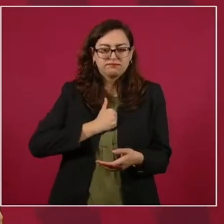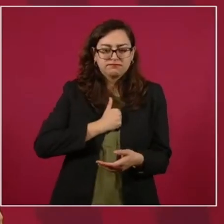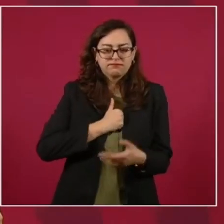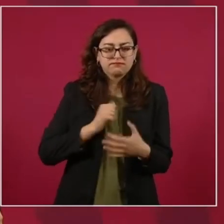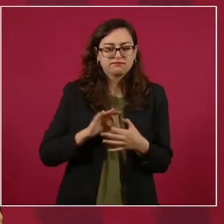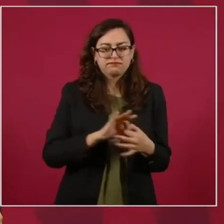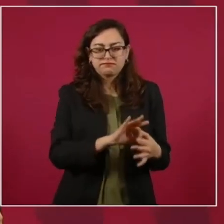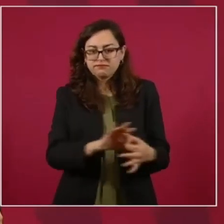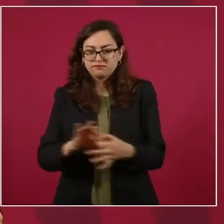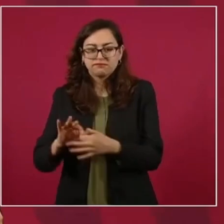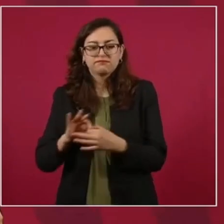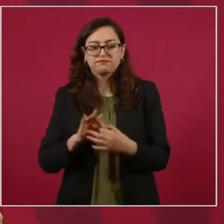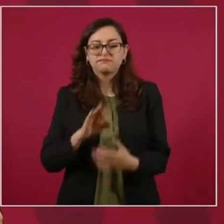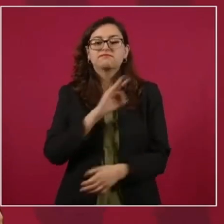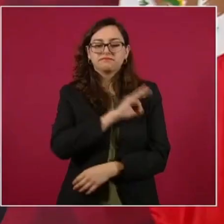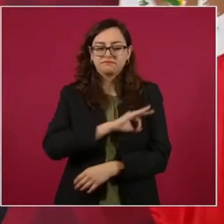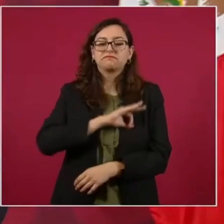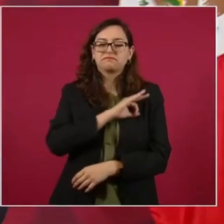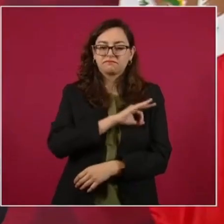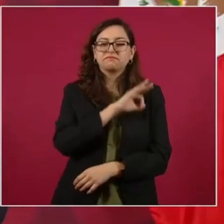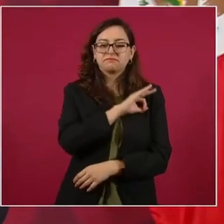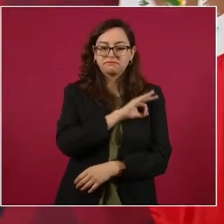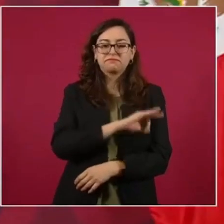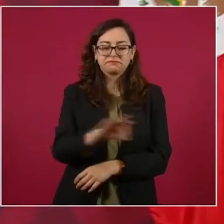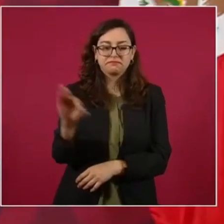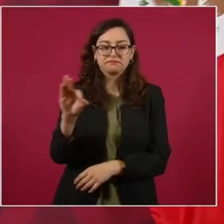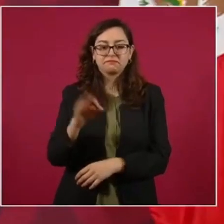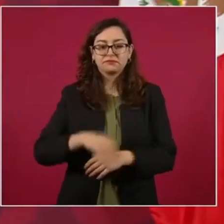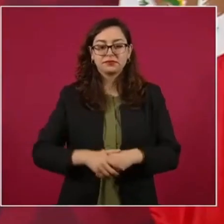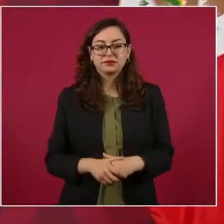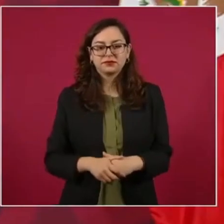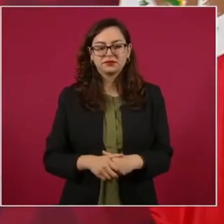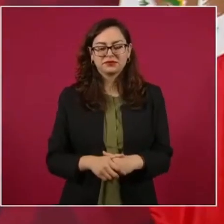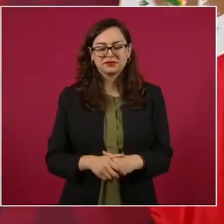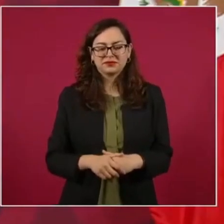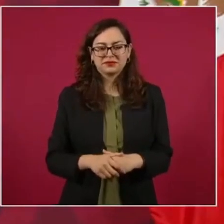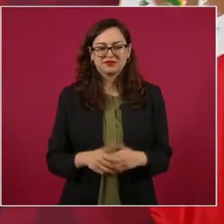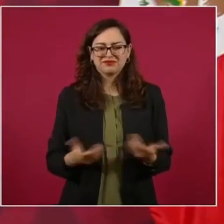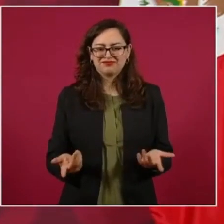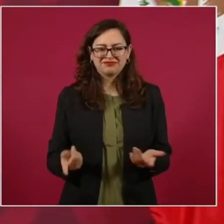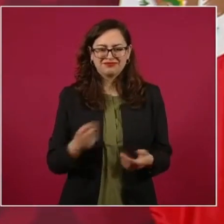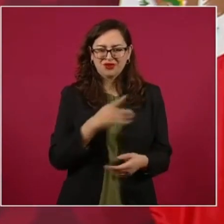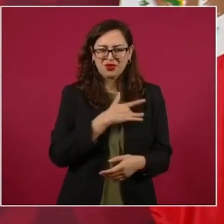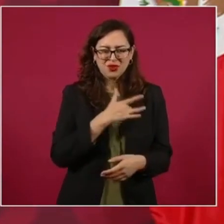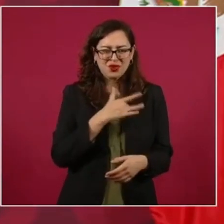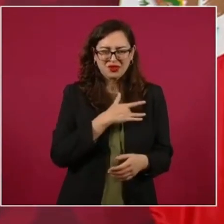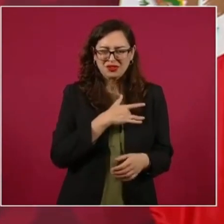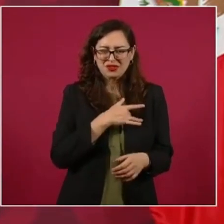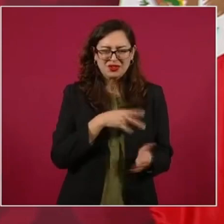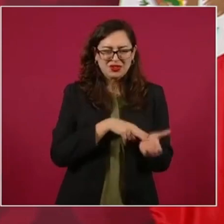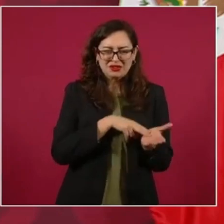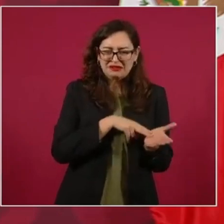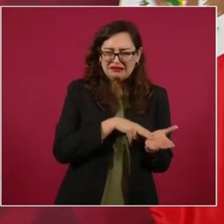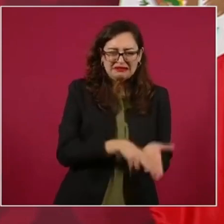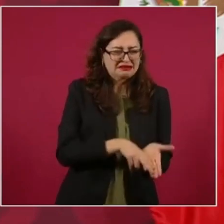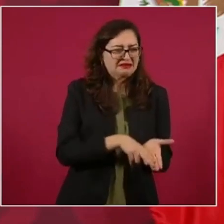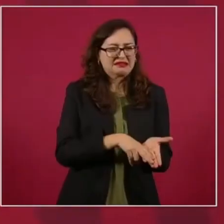vamos a ser muy felices, mucho, muy felices. Lo otro es amargura,